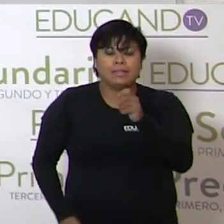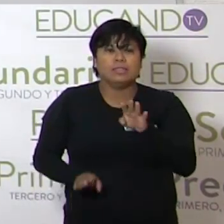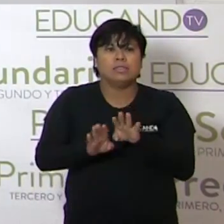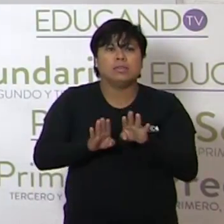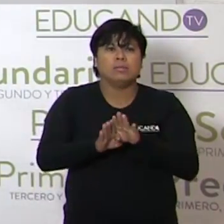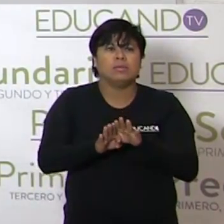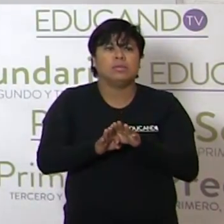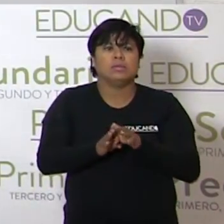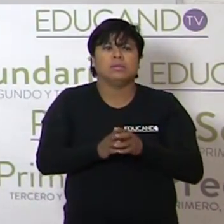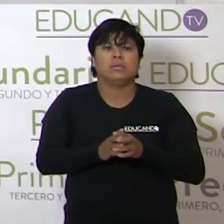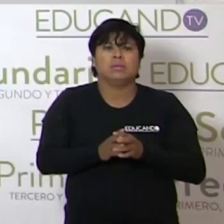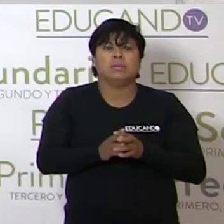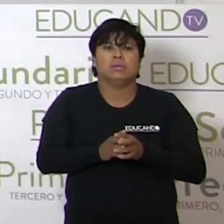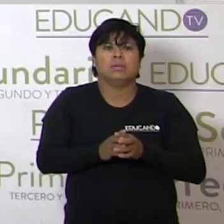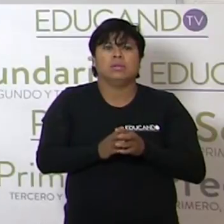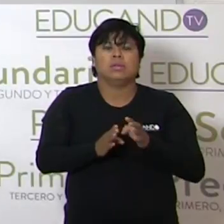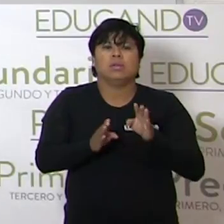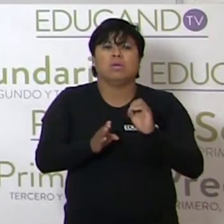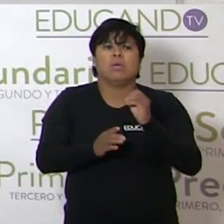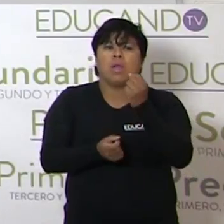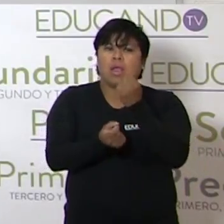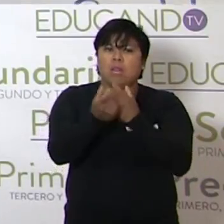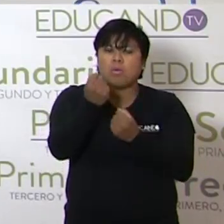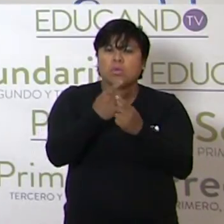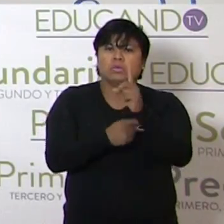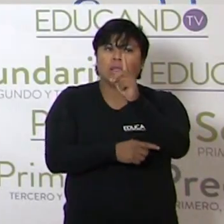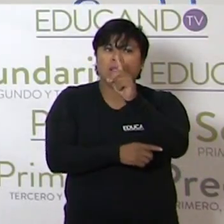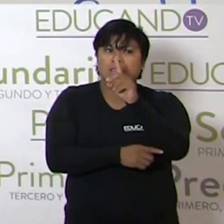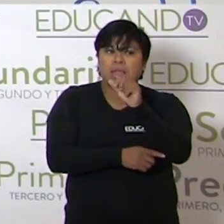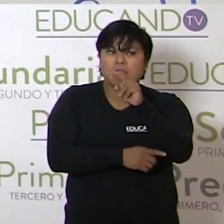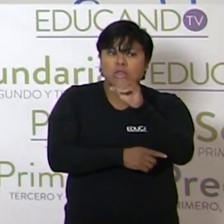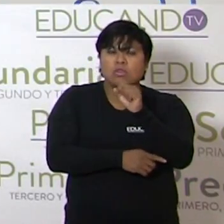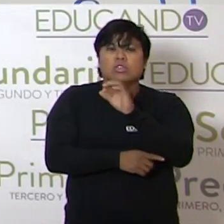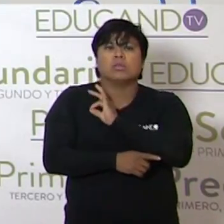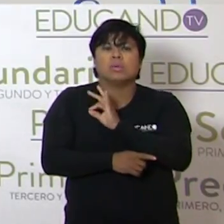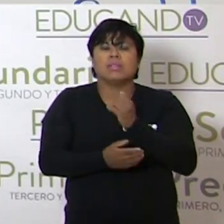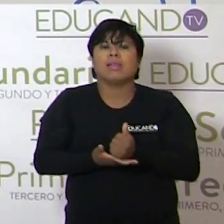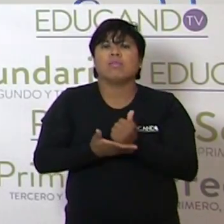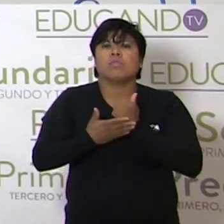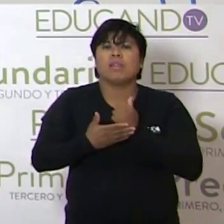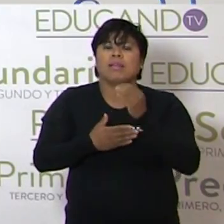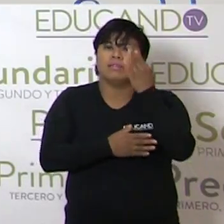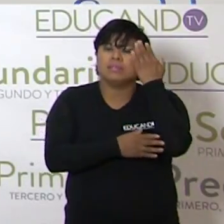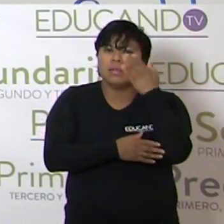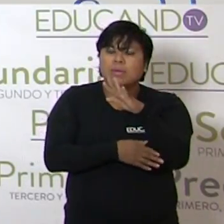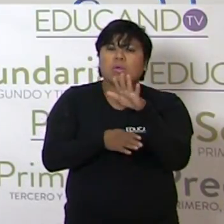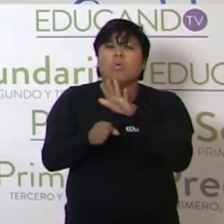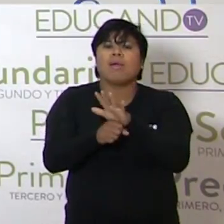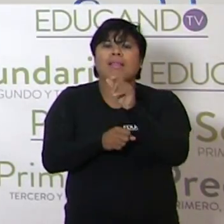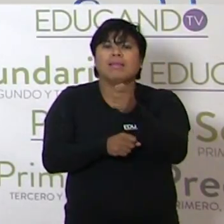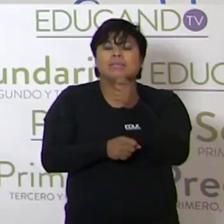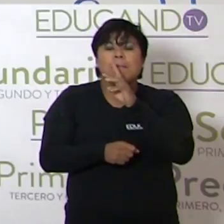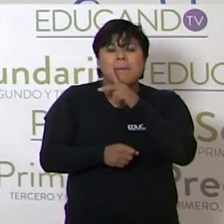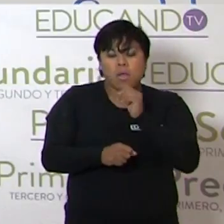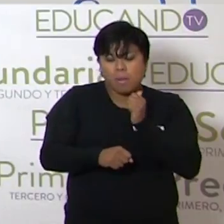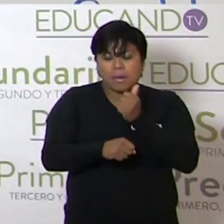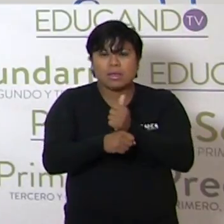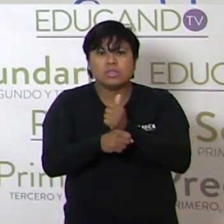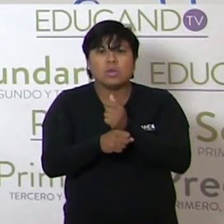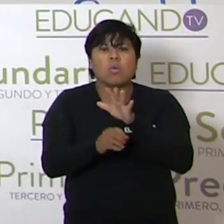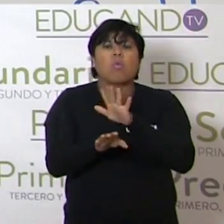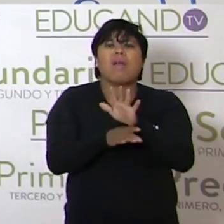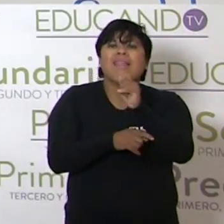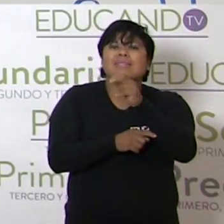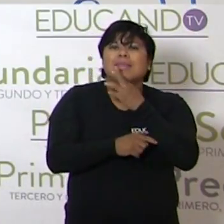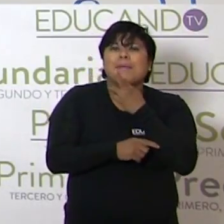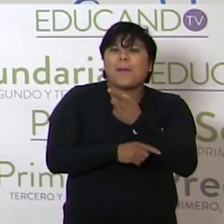una estadística o algunos datos que nos ayudan a saber cuáles son las mejores aplicaciones o cuáles son los mejores